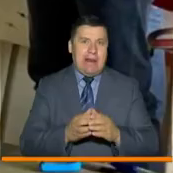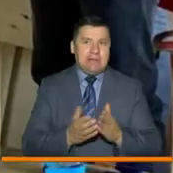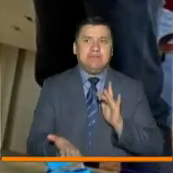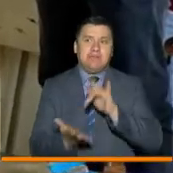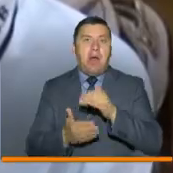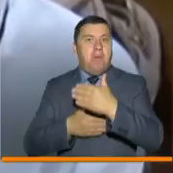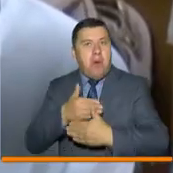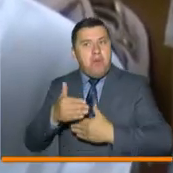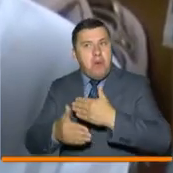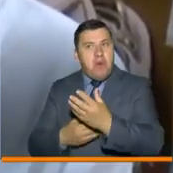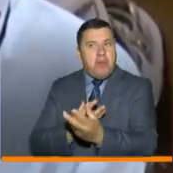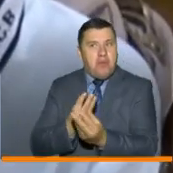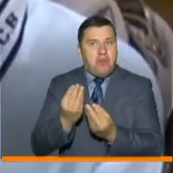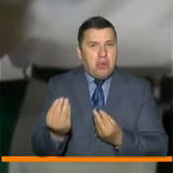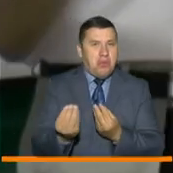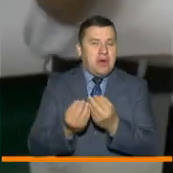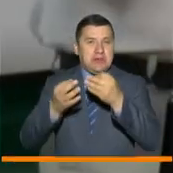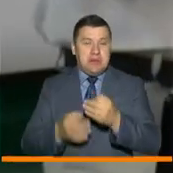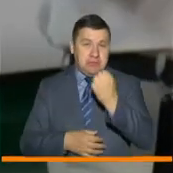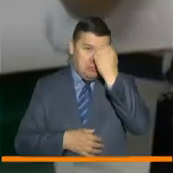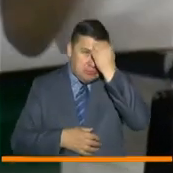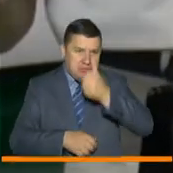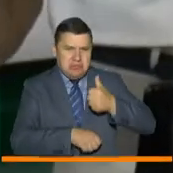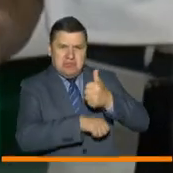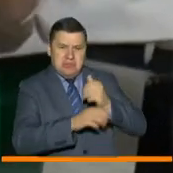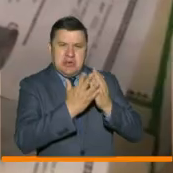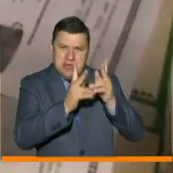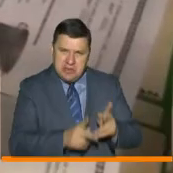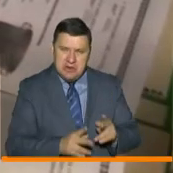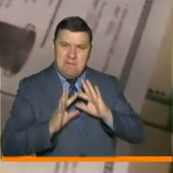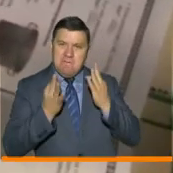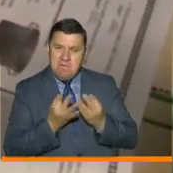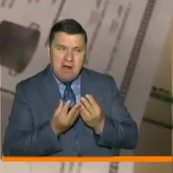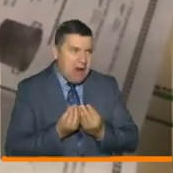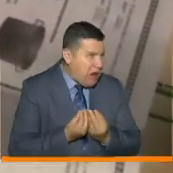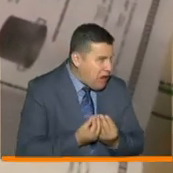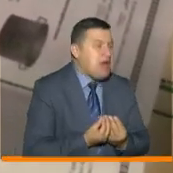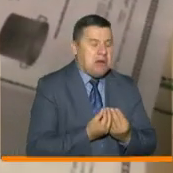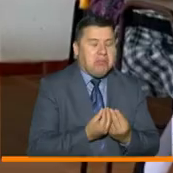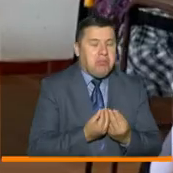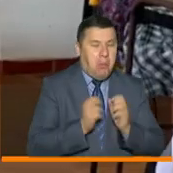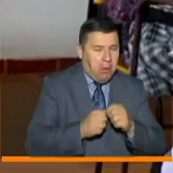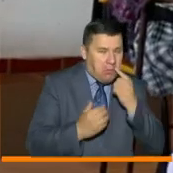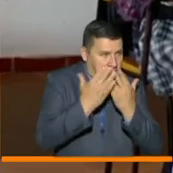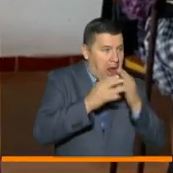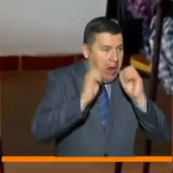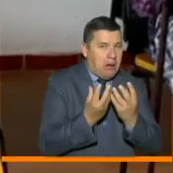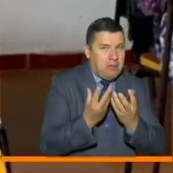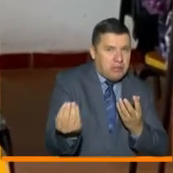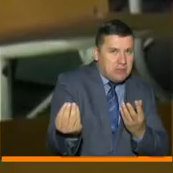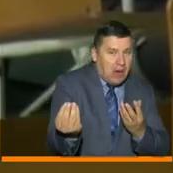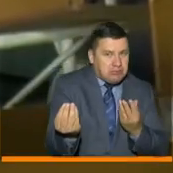manera gradual, progresiva y segura. Los maestros, los directivos, los estudiantes y las familias le apuestan a la alternancia como el camino para